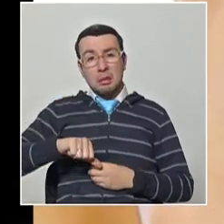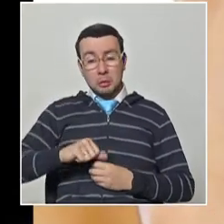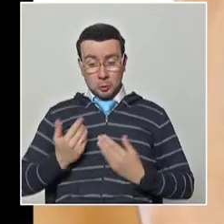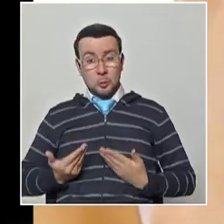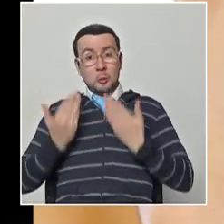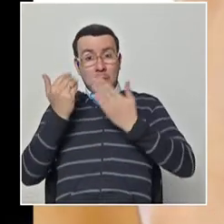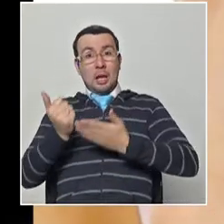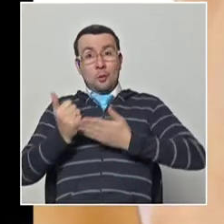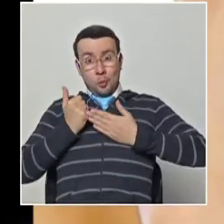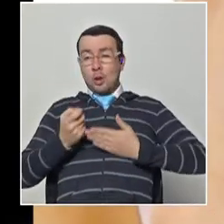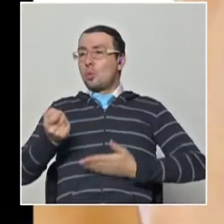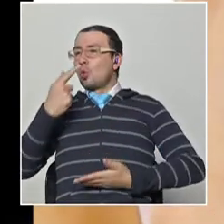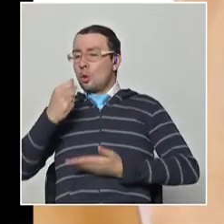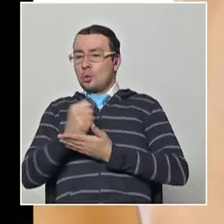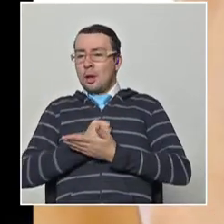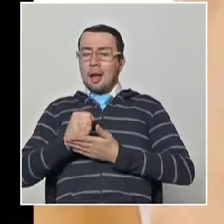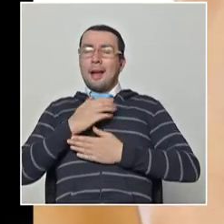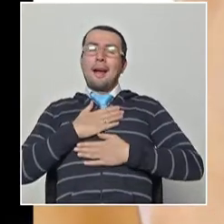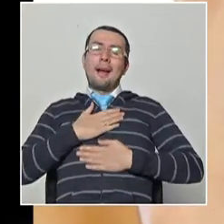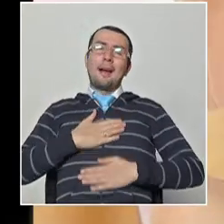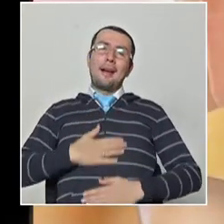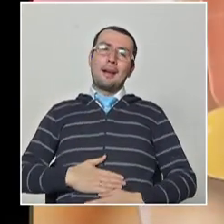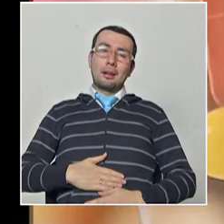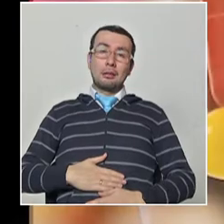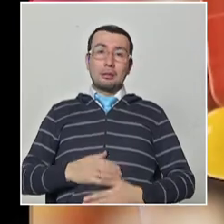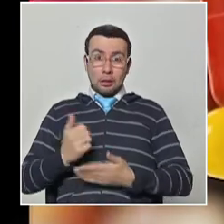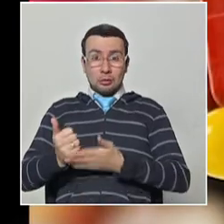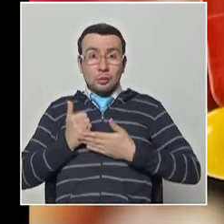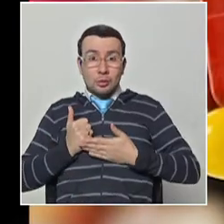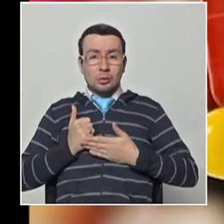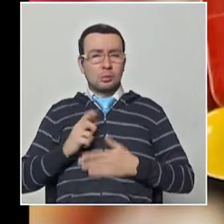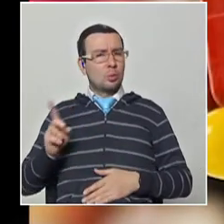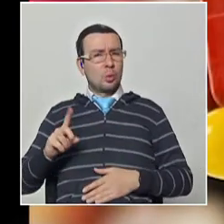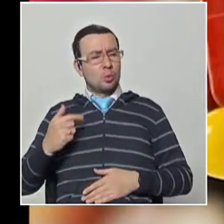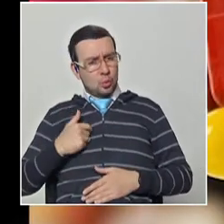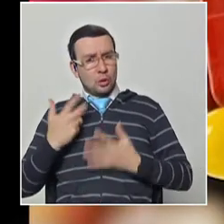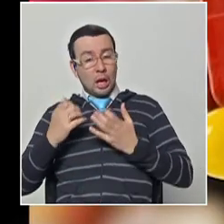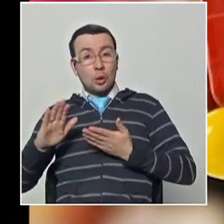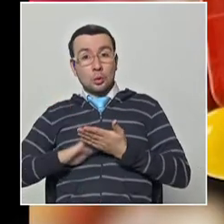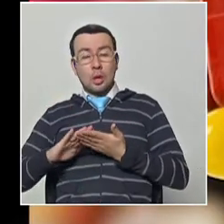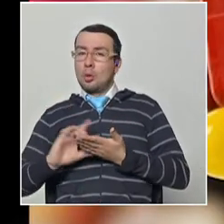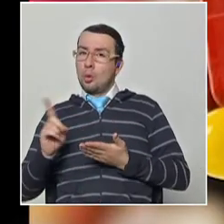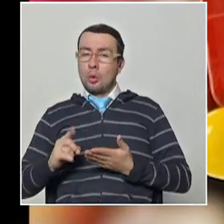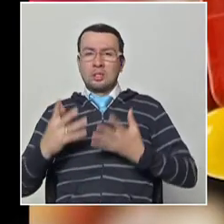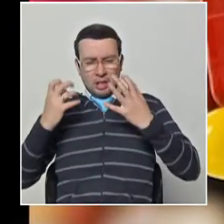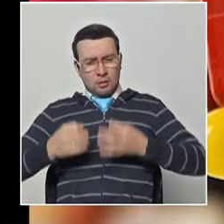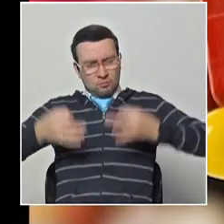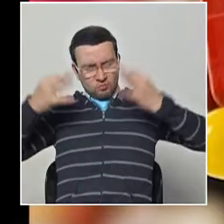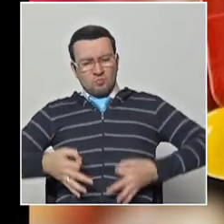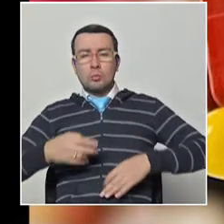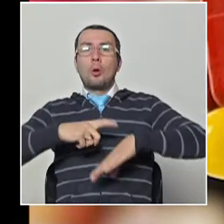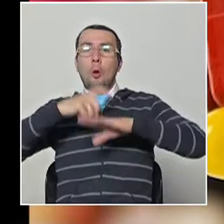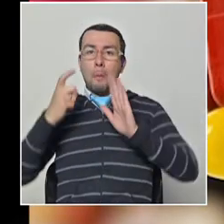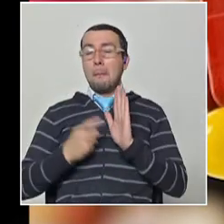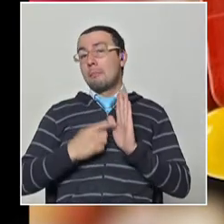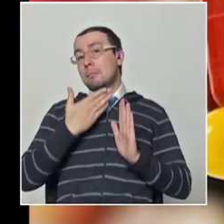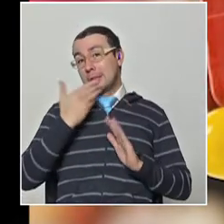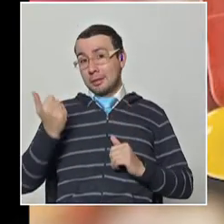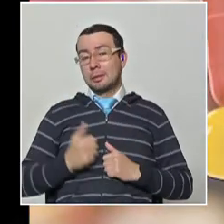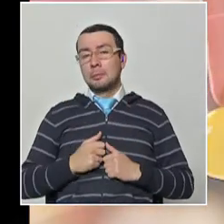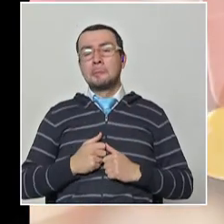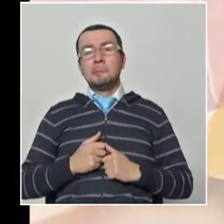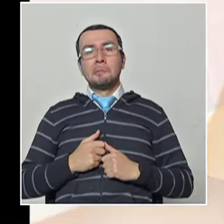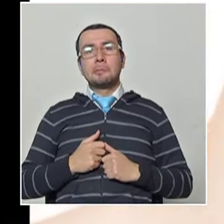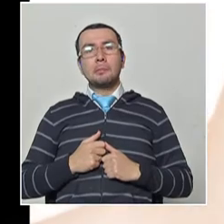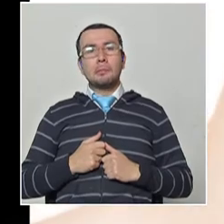me va a mejorar un analgésico un calmante como dice no yo no quiero un calmante yo quiero un currante entonces no